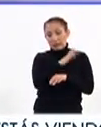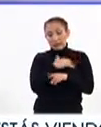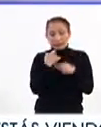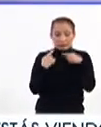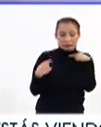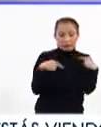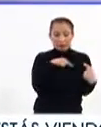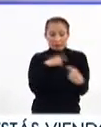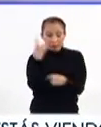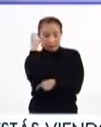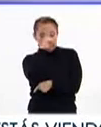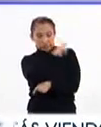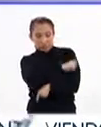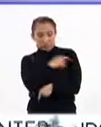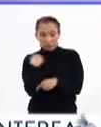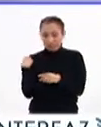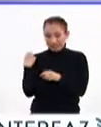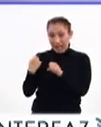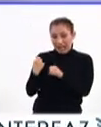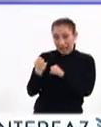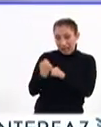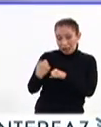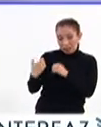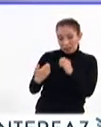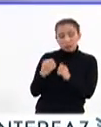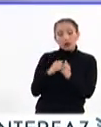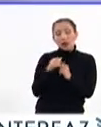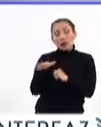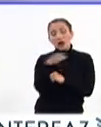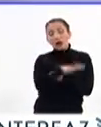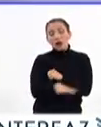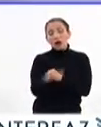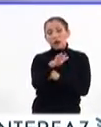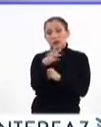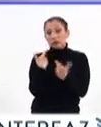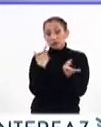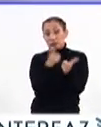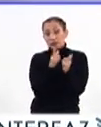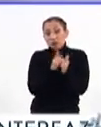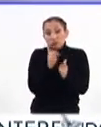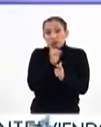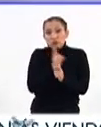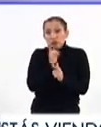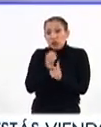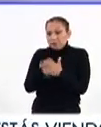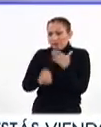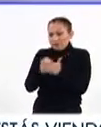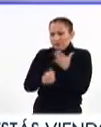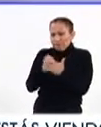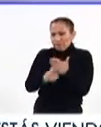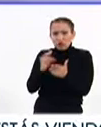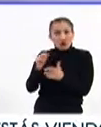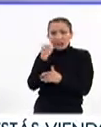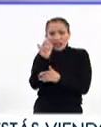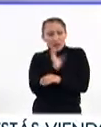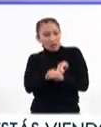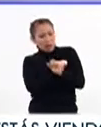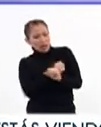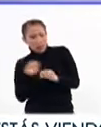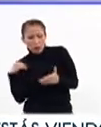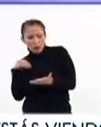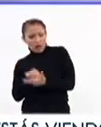batalla frontal en los últimos años con el feminismo, por no querer